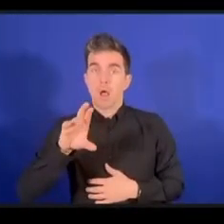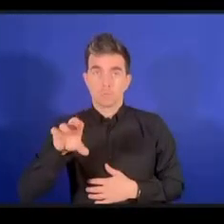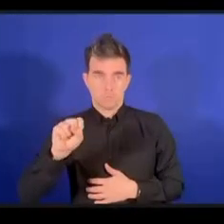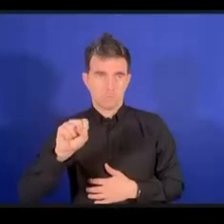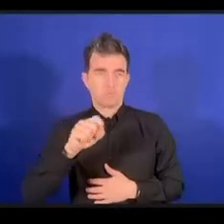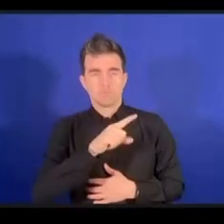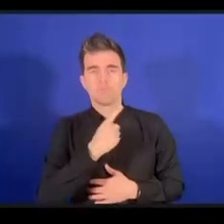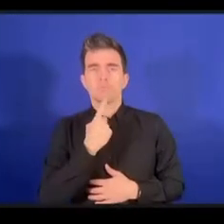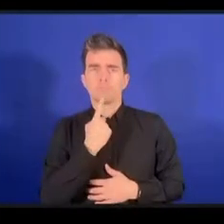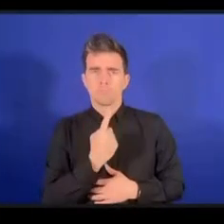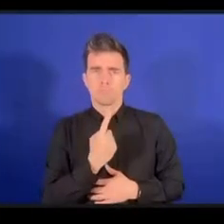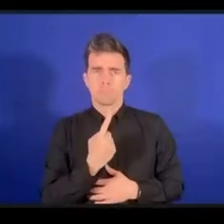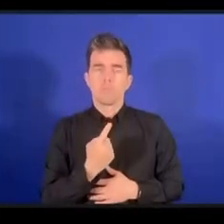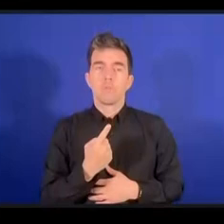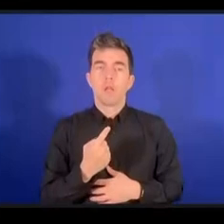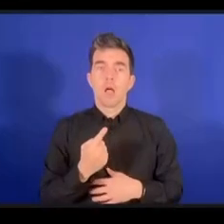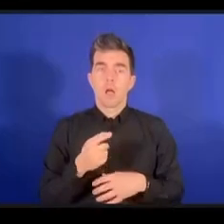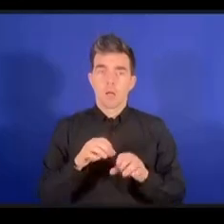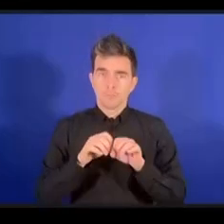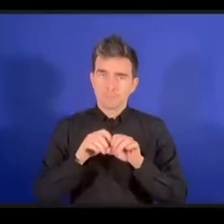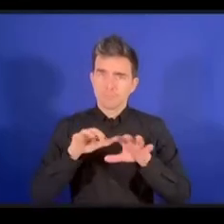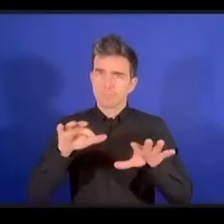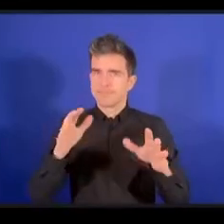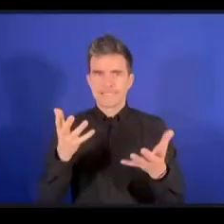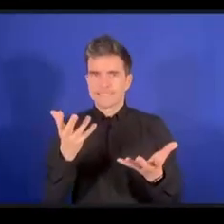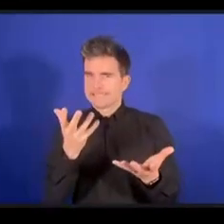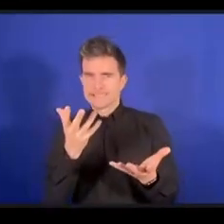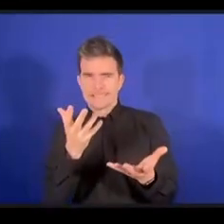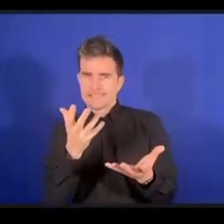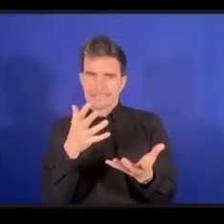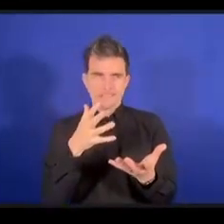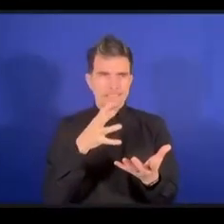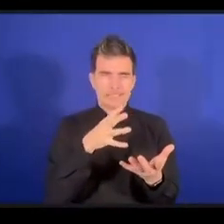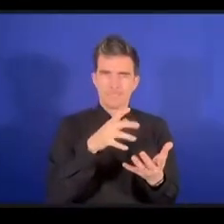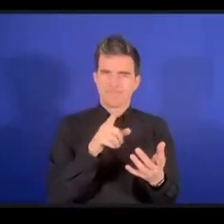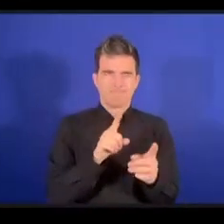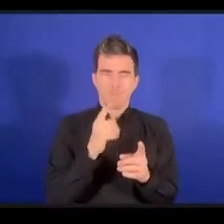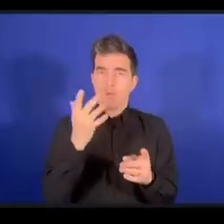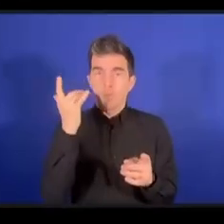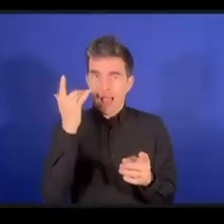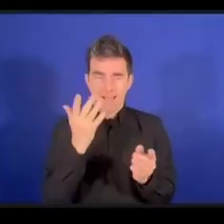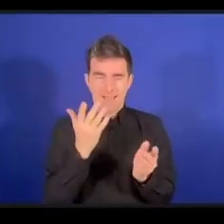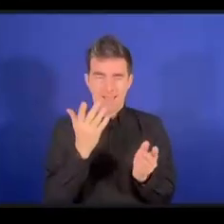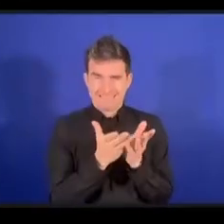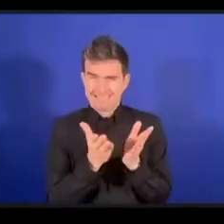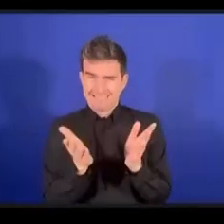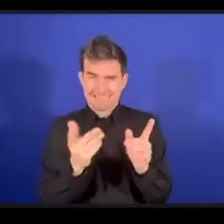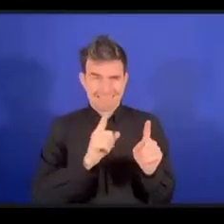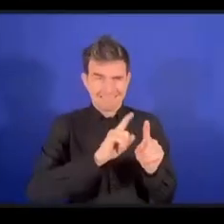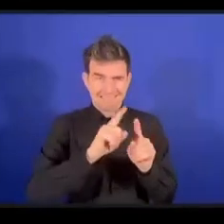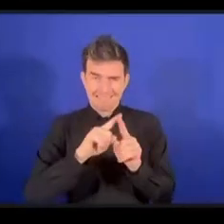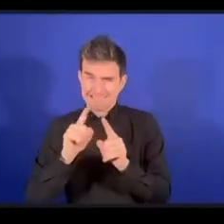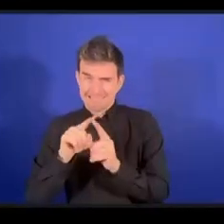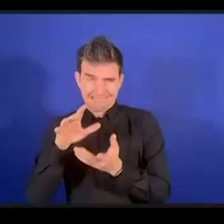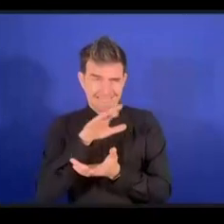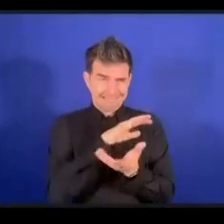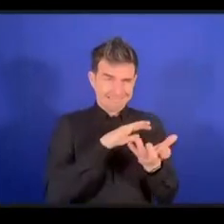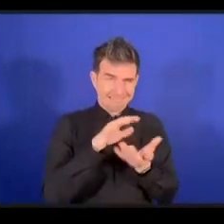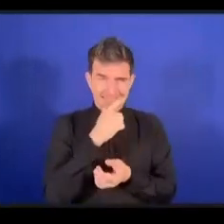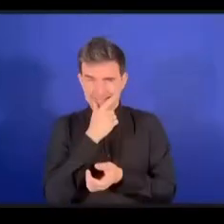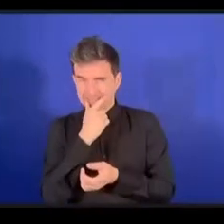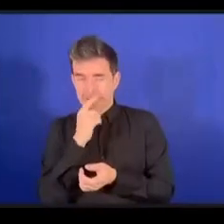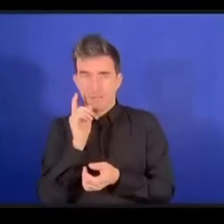es muy heterogéneo y tenemos que encontrar formas de acercarnos incluso más a la industria que a otra cosa